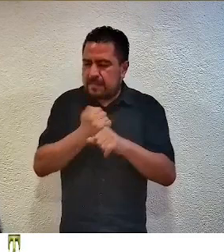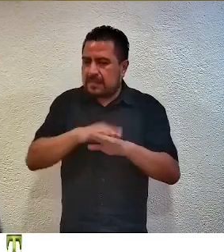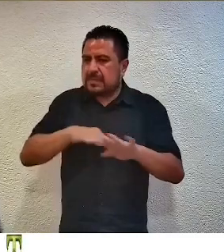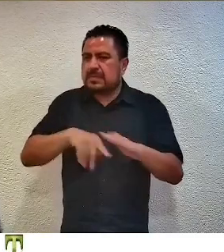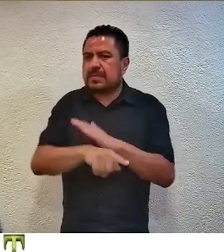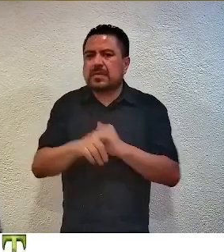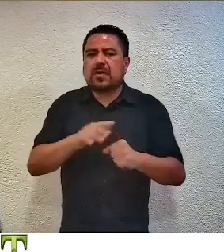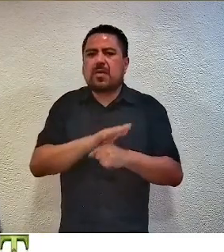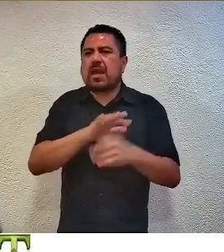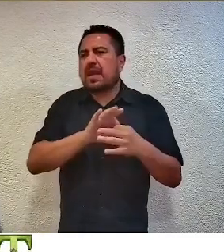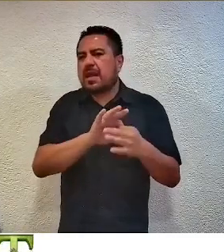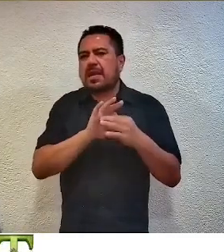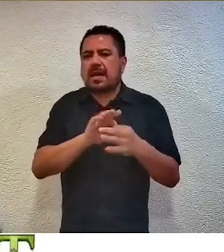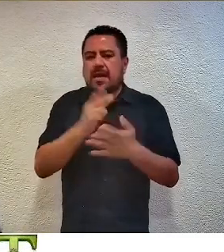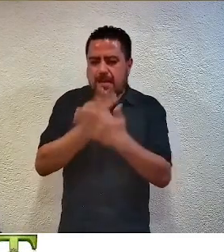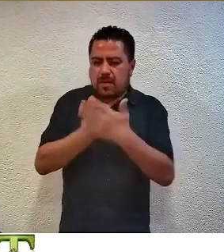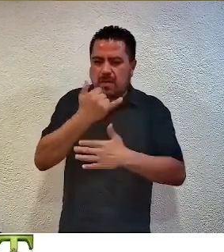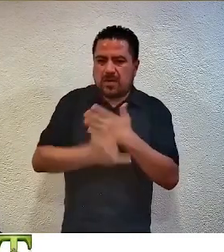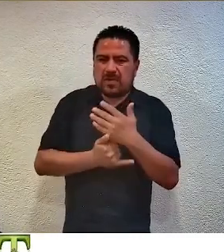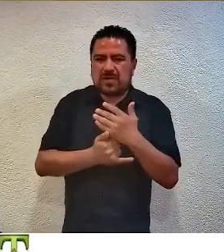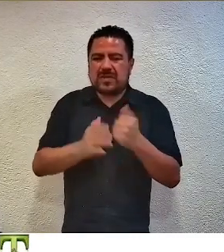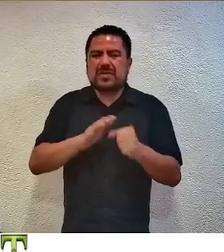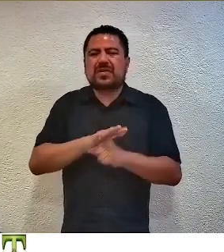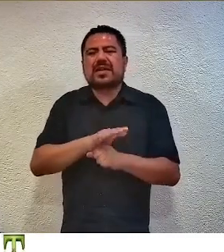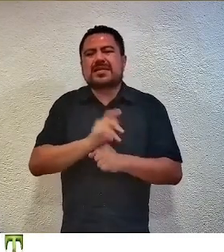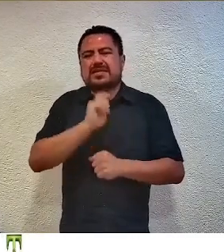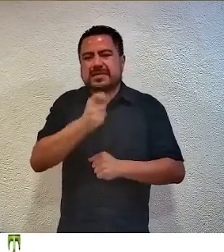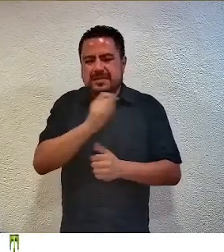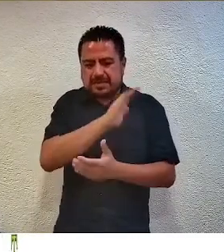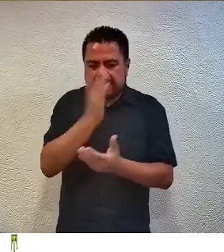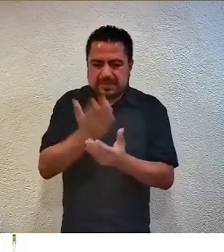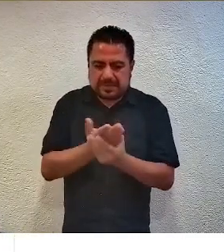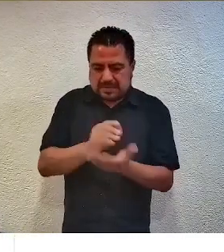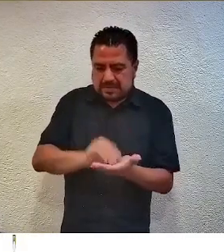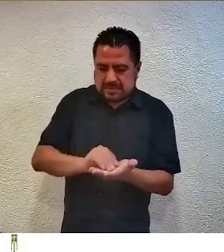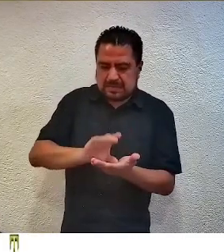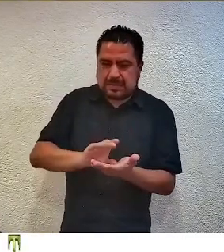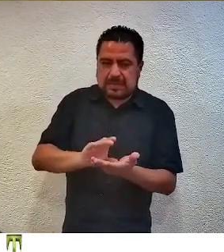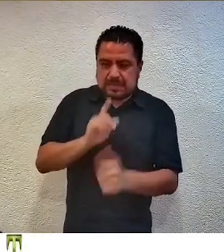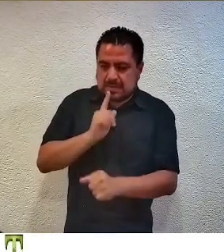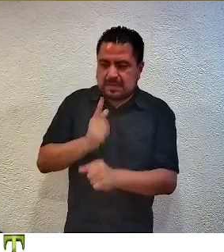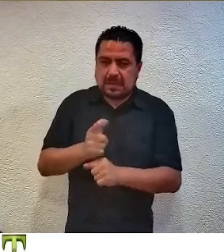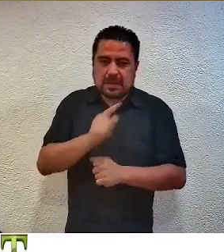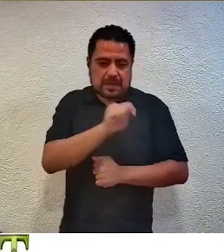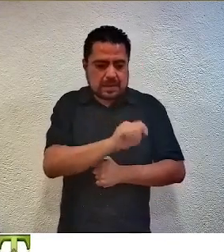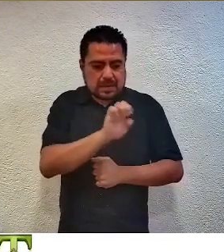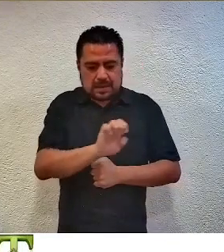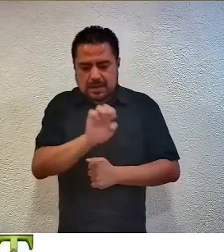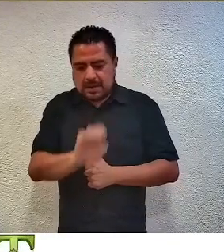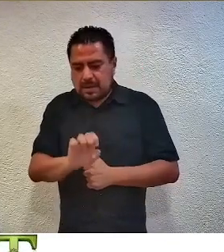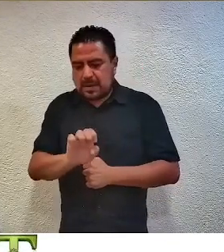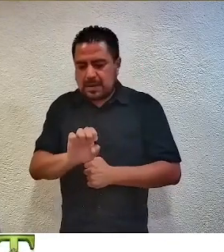resolver corresponde a un proyecto de resolución relativo al expediente identificado con la clave